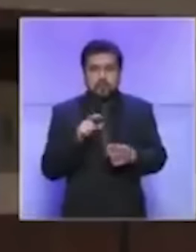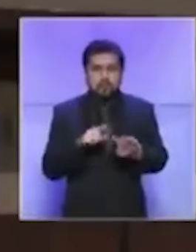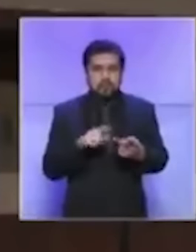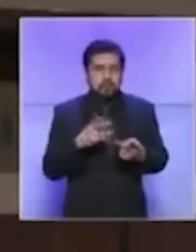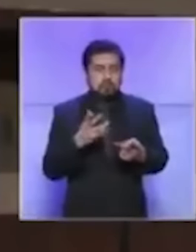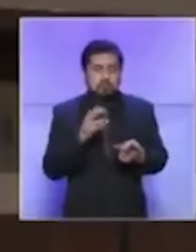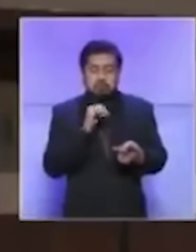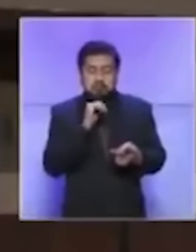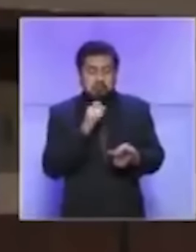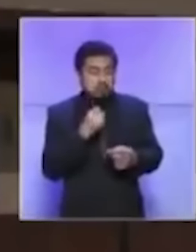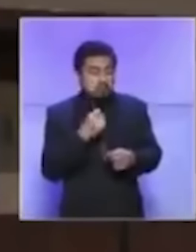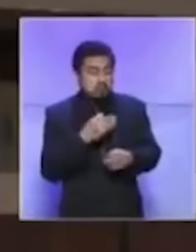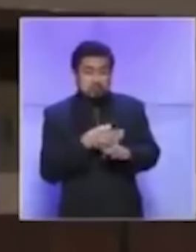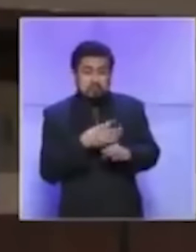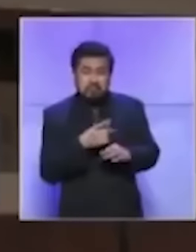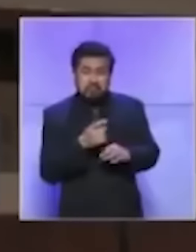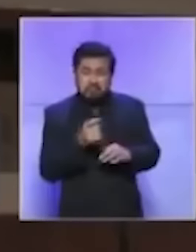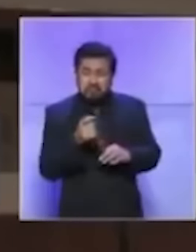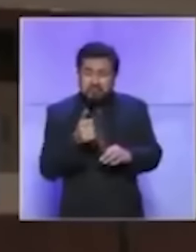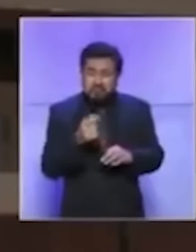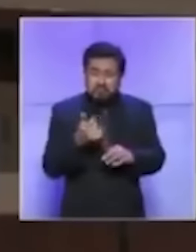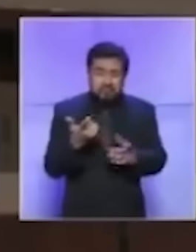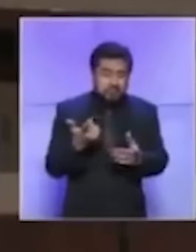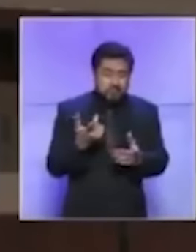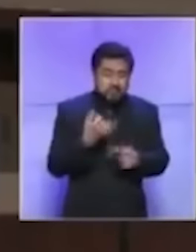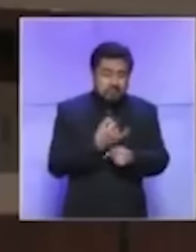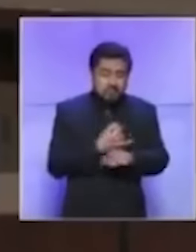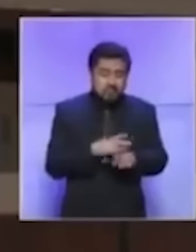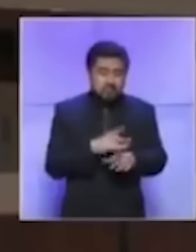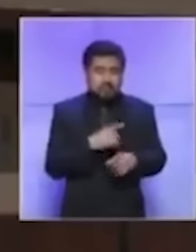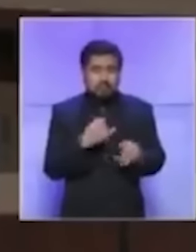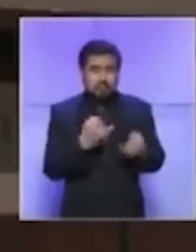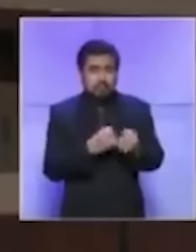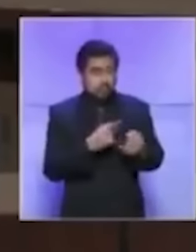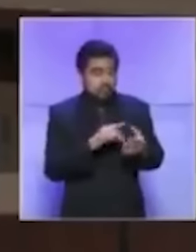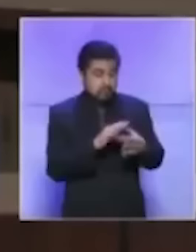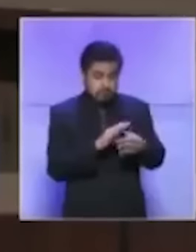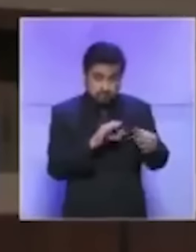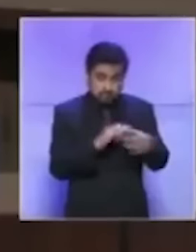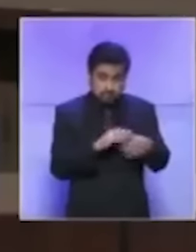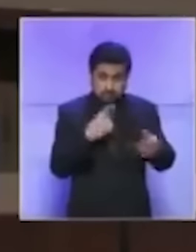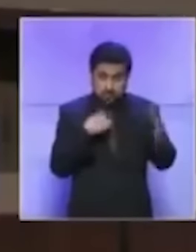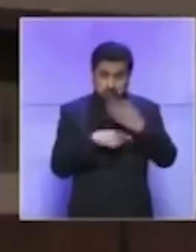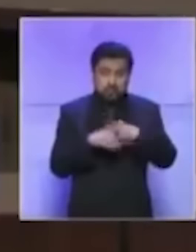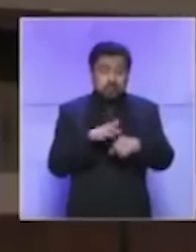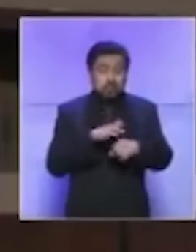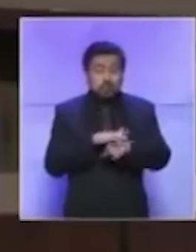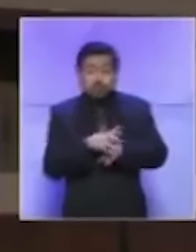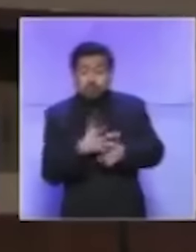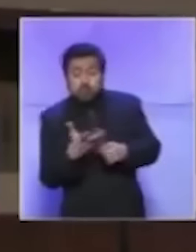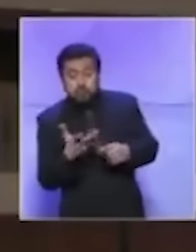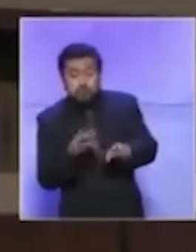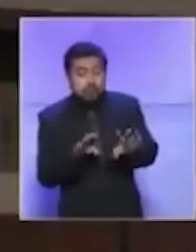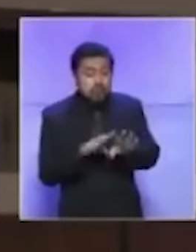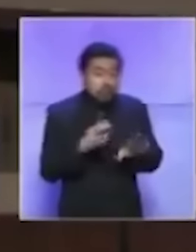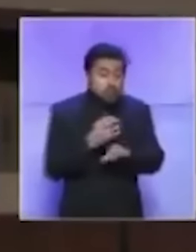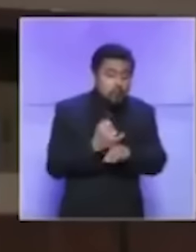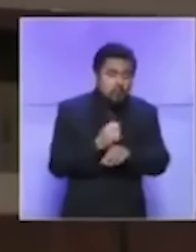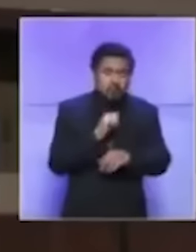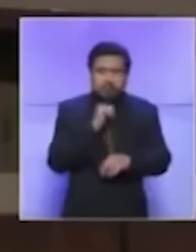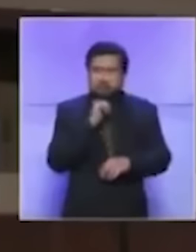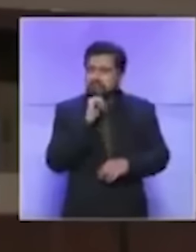probatoria mínima y además que el recurrente tampoco señaló cuáles diligencias hubiera permitido arrojar los